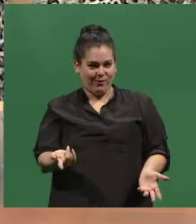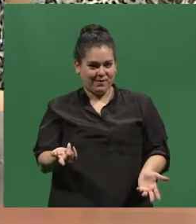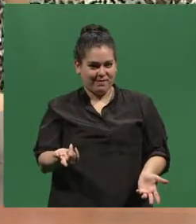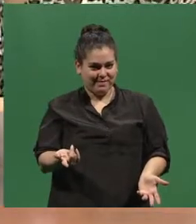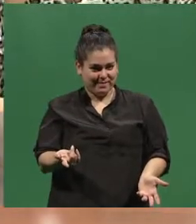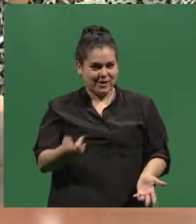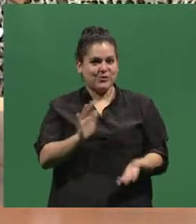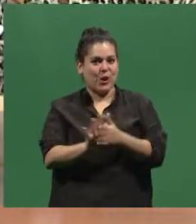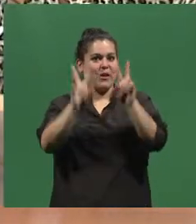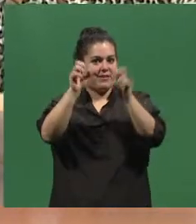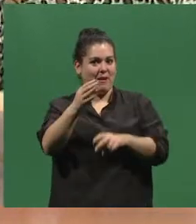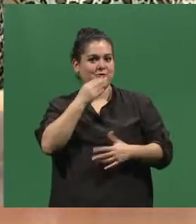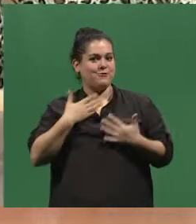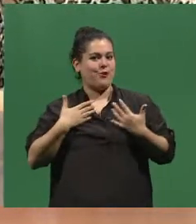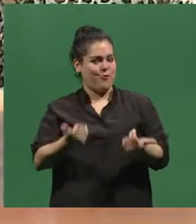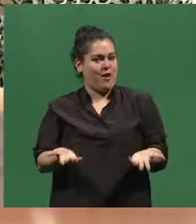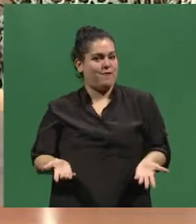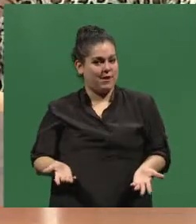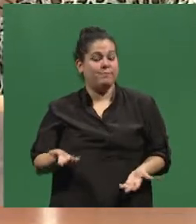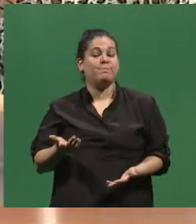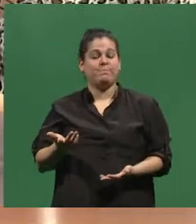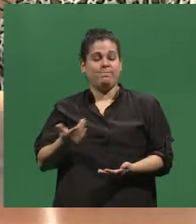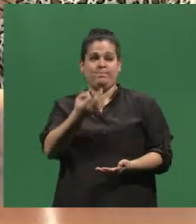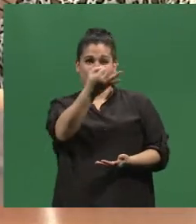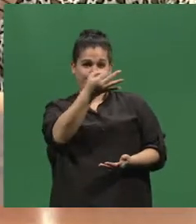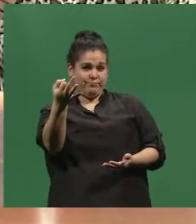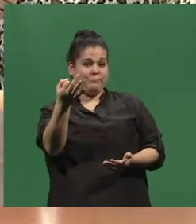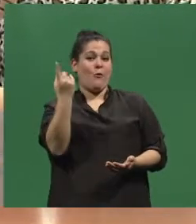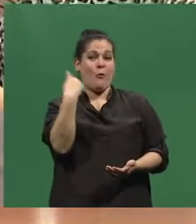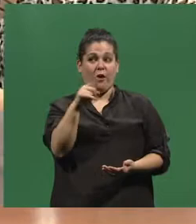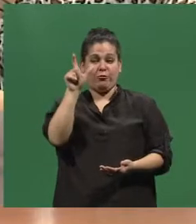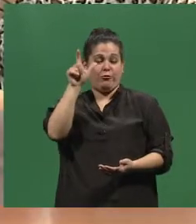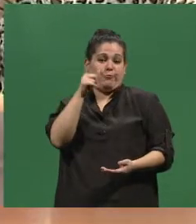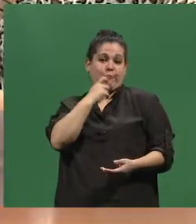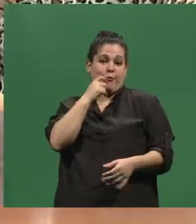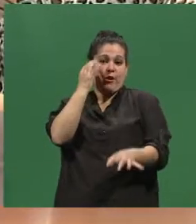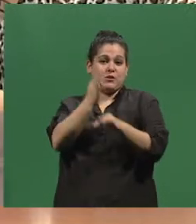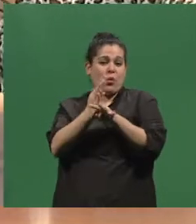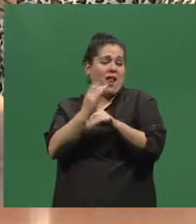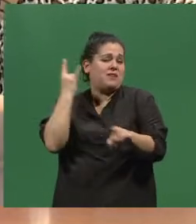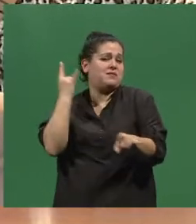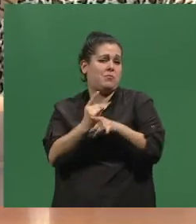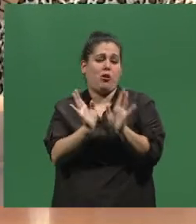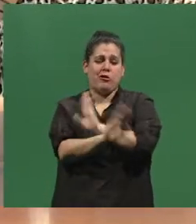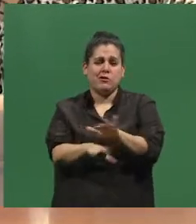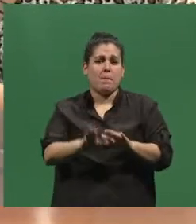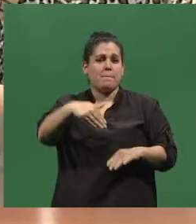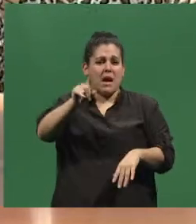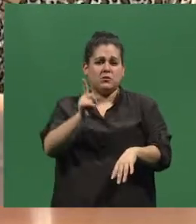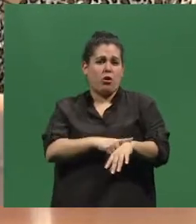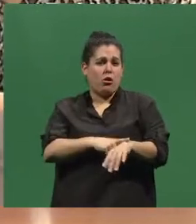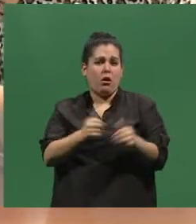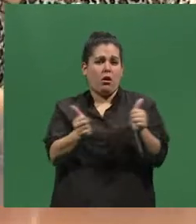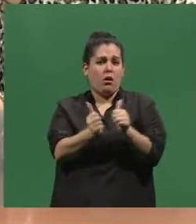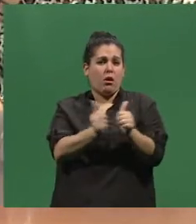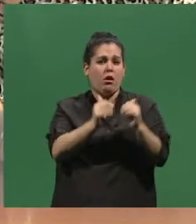concepto. Por justamente eso digo, con la alimentación saludable. Si uno en la escuela, el problema hoy pasan muchas más horas los chicos en los